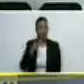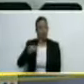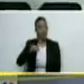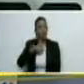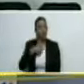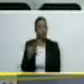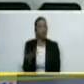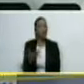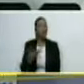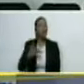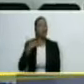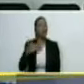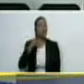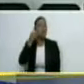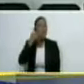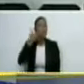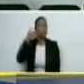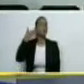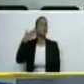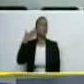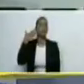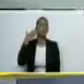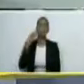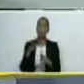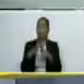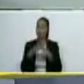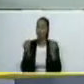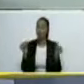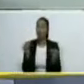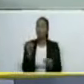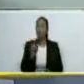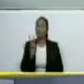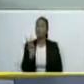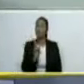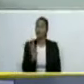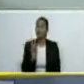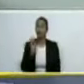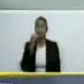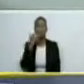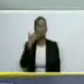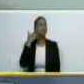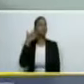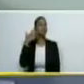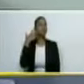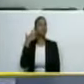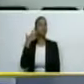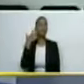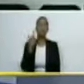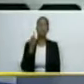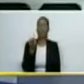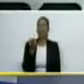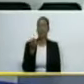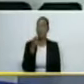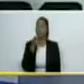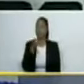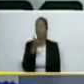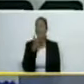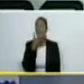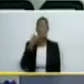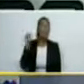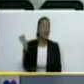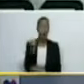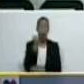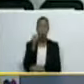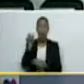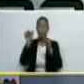profundamente orgullosos todos los venezolanos de tener el mejor sistema